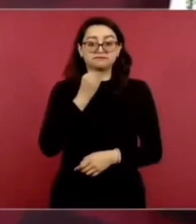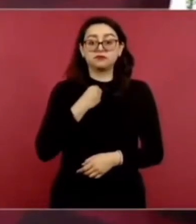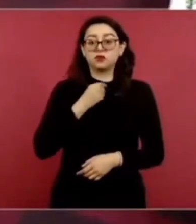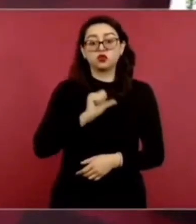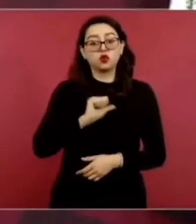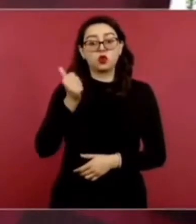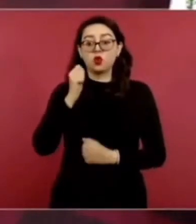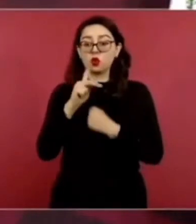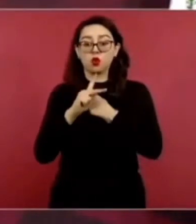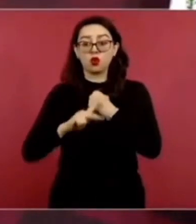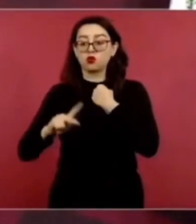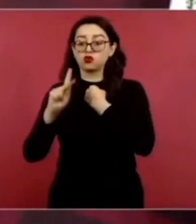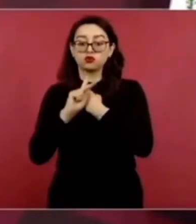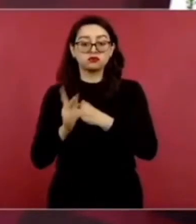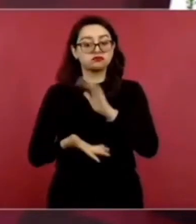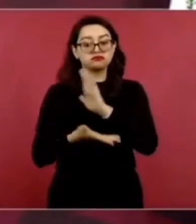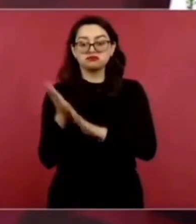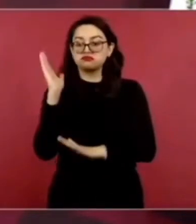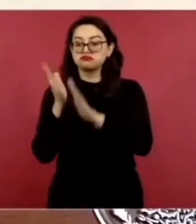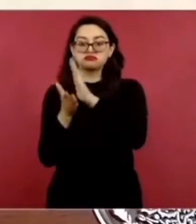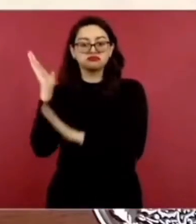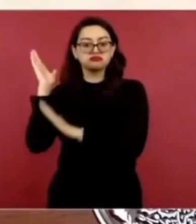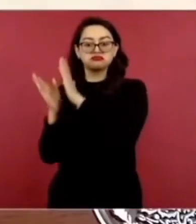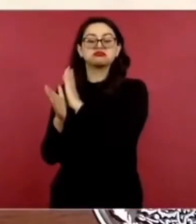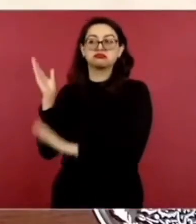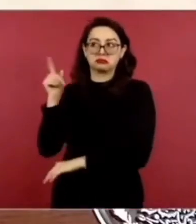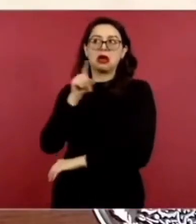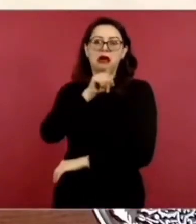trabajar a Estados Unidos